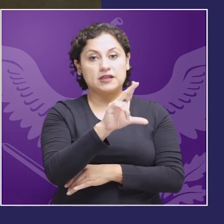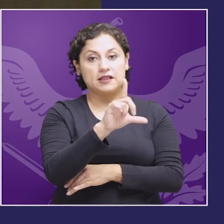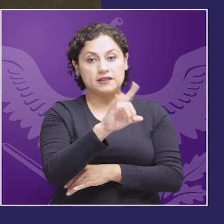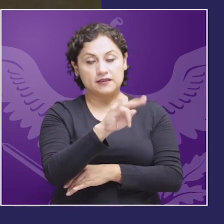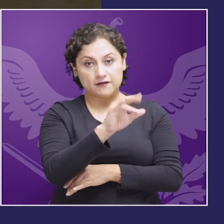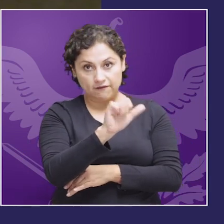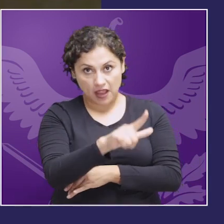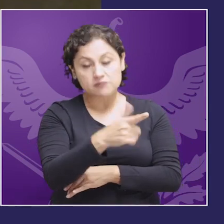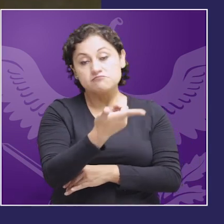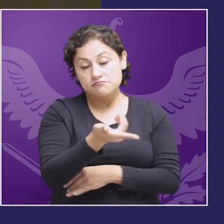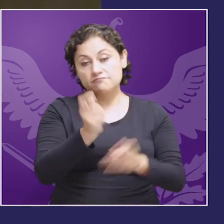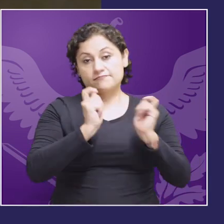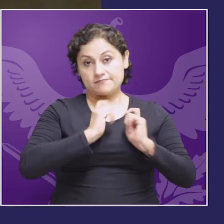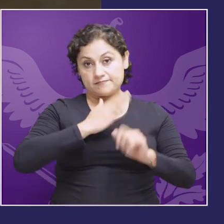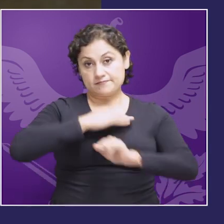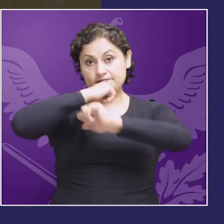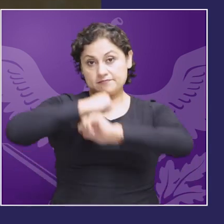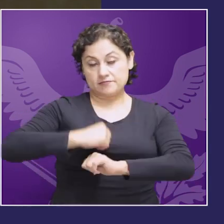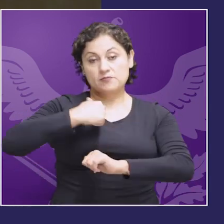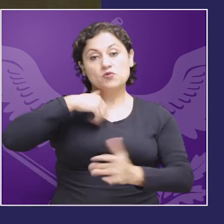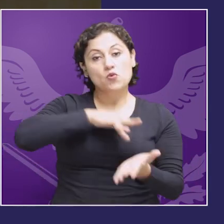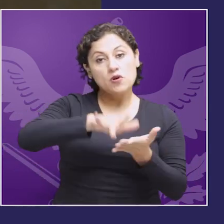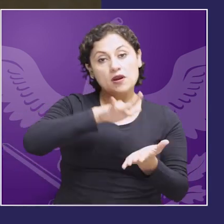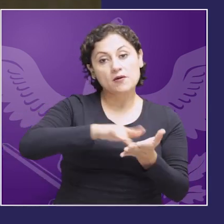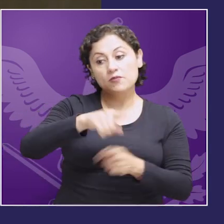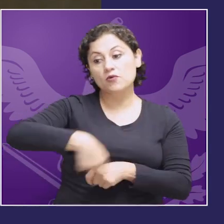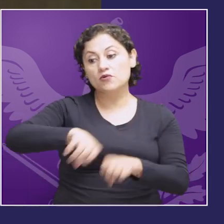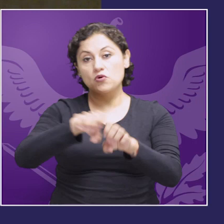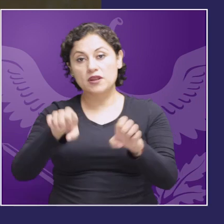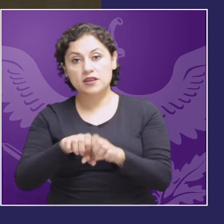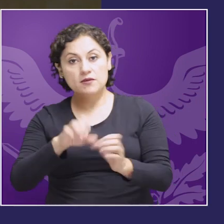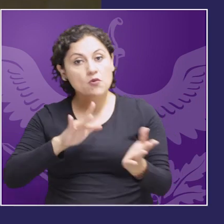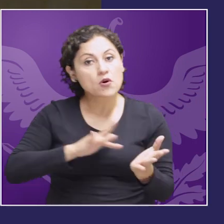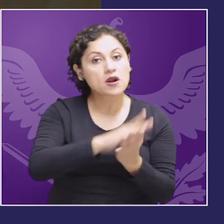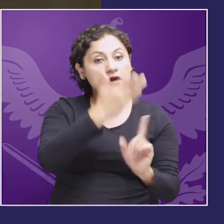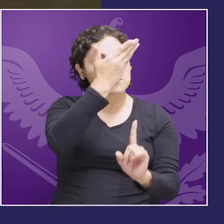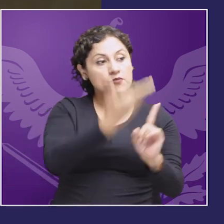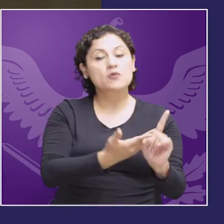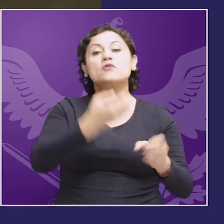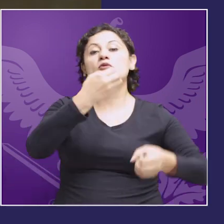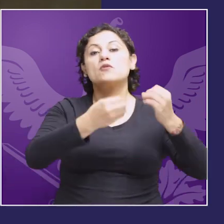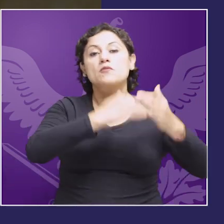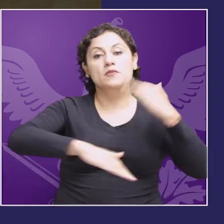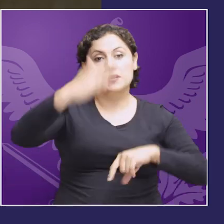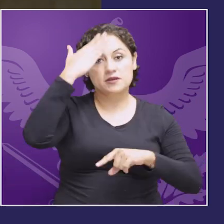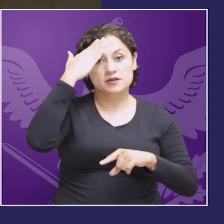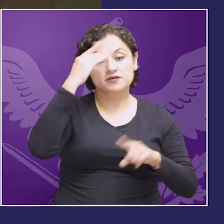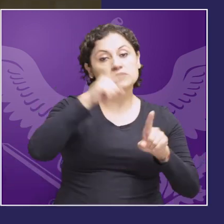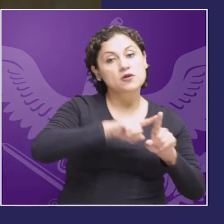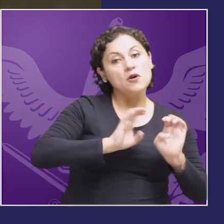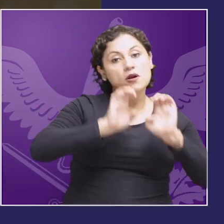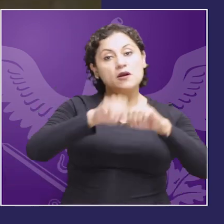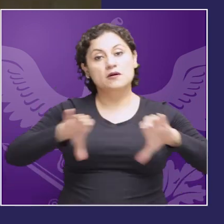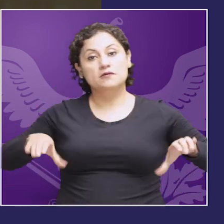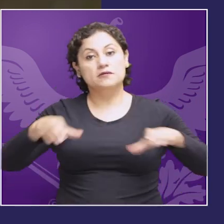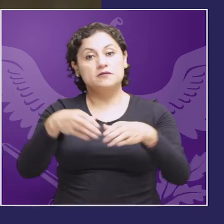del ministro Arturo Saldívar. En esa capacidad, pues, apoyamos el área encargada de apoyar al